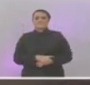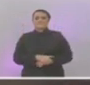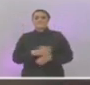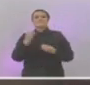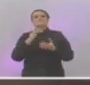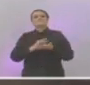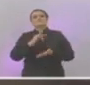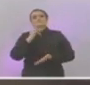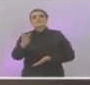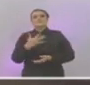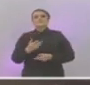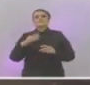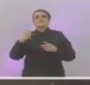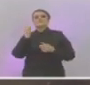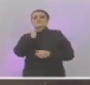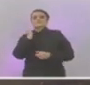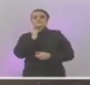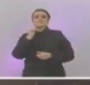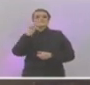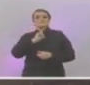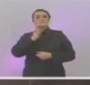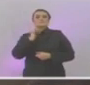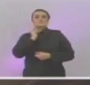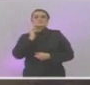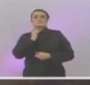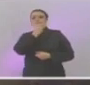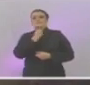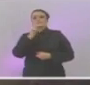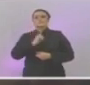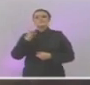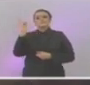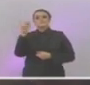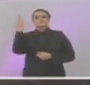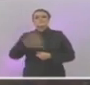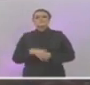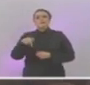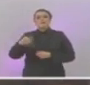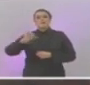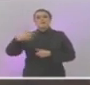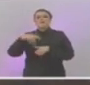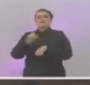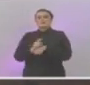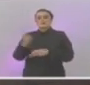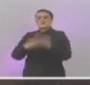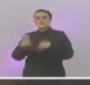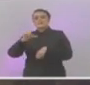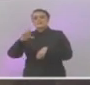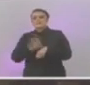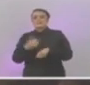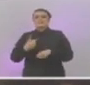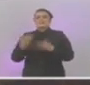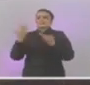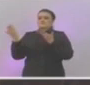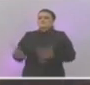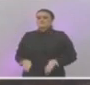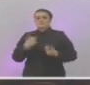Muchas gracias a los senadores y a las diputadas y diputados federales que nos distinguen el día de hoy con su